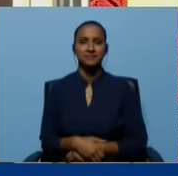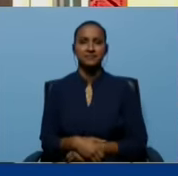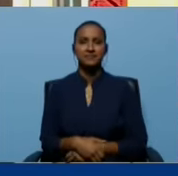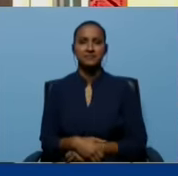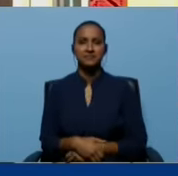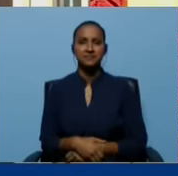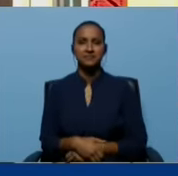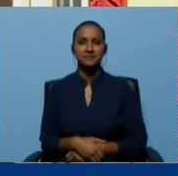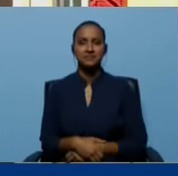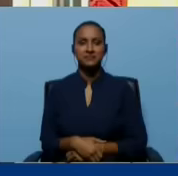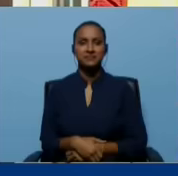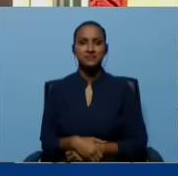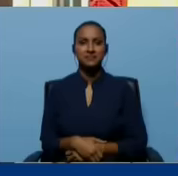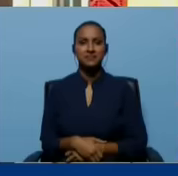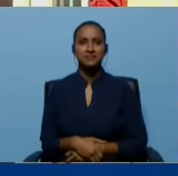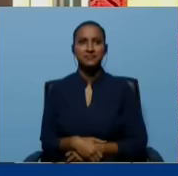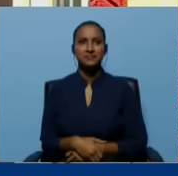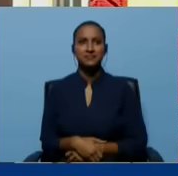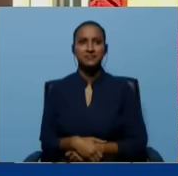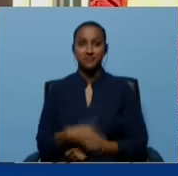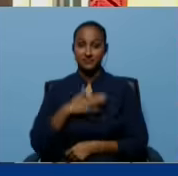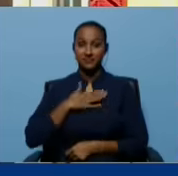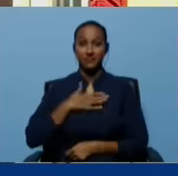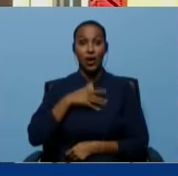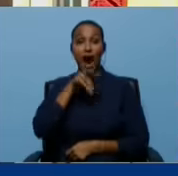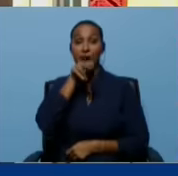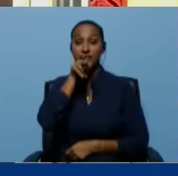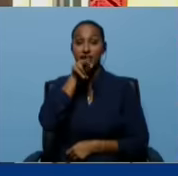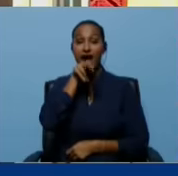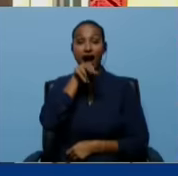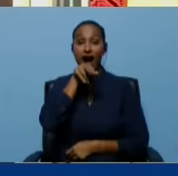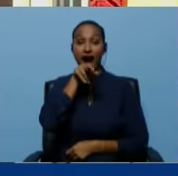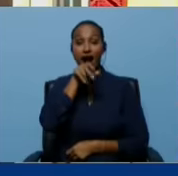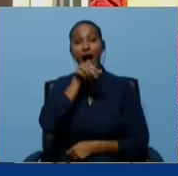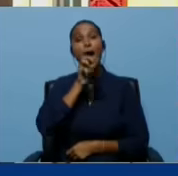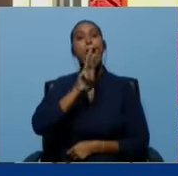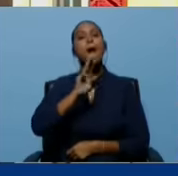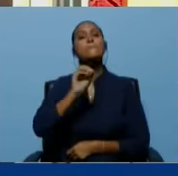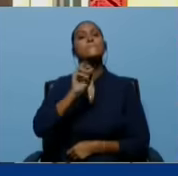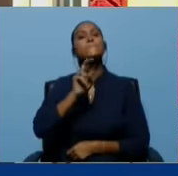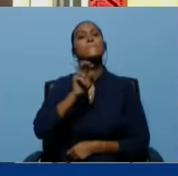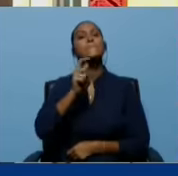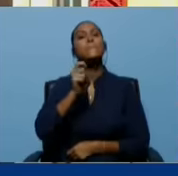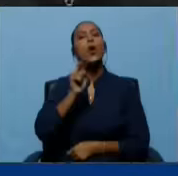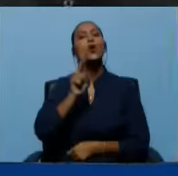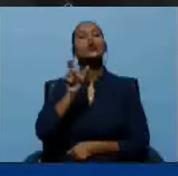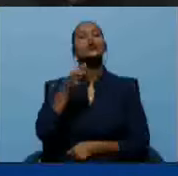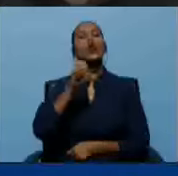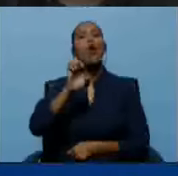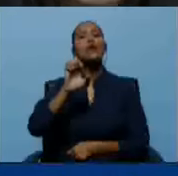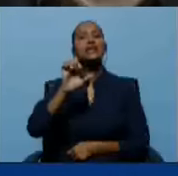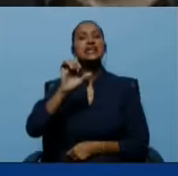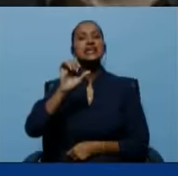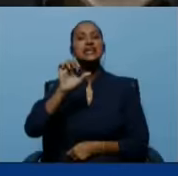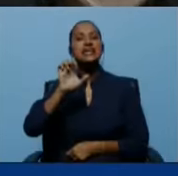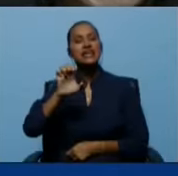Eu falo português perfeito. Muito bem.